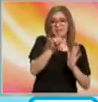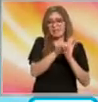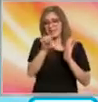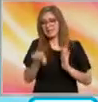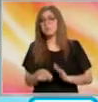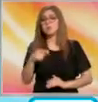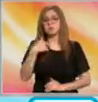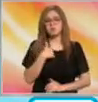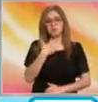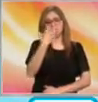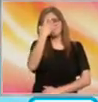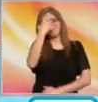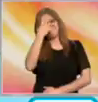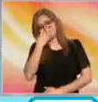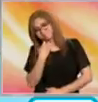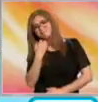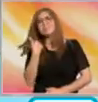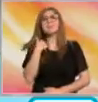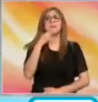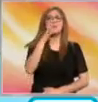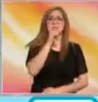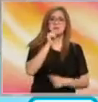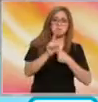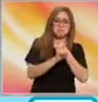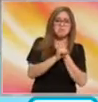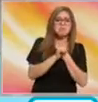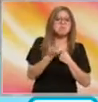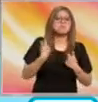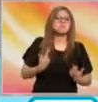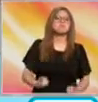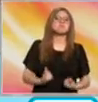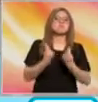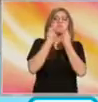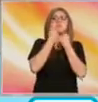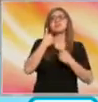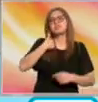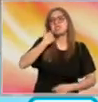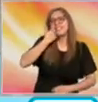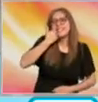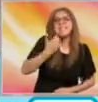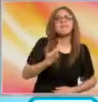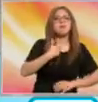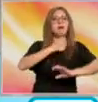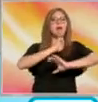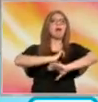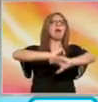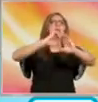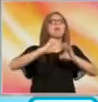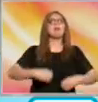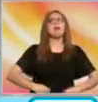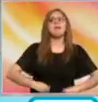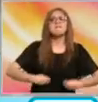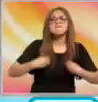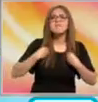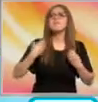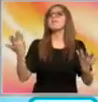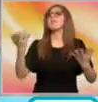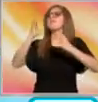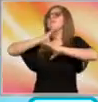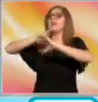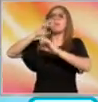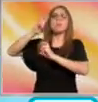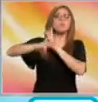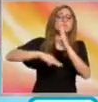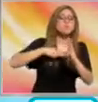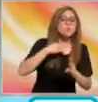estoy tan triste, a pesar de que no me va bien, le canto a la vida. Le canto a la esperanza y le canto al mundo. Y ese